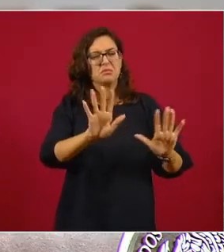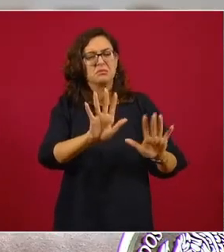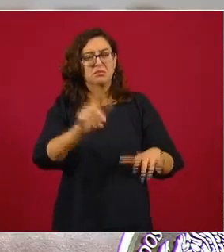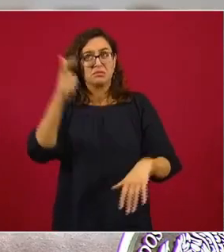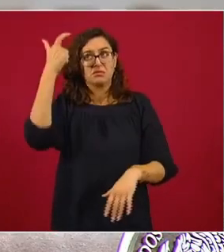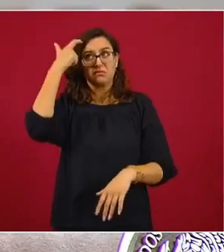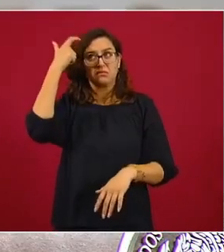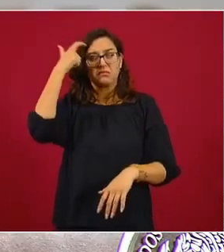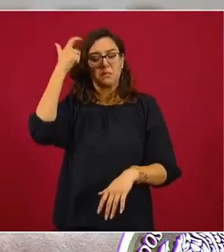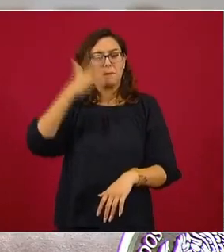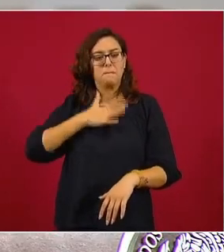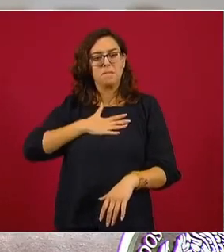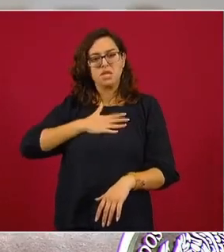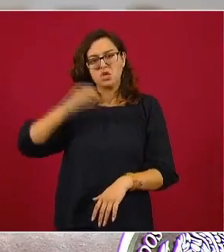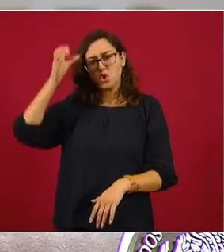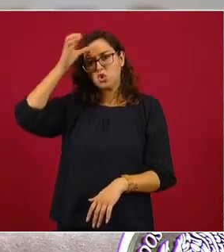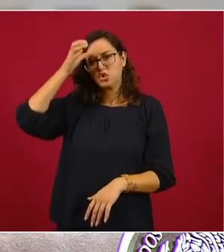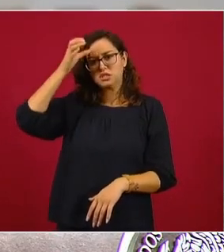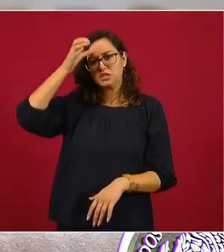conciencia.